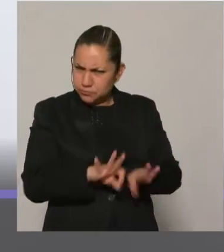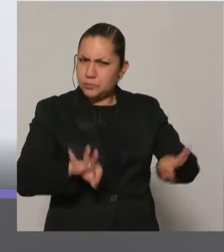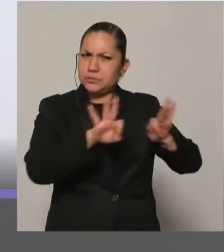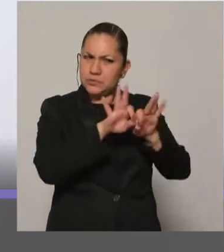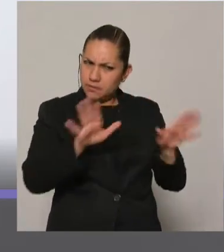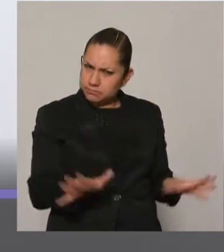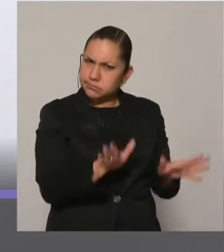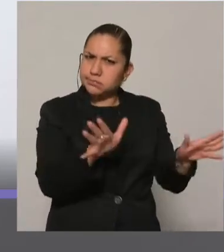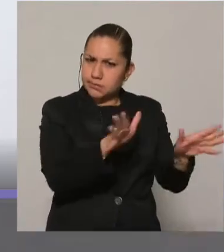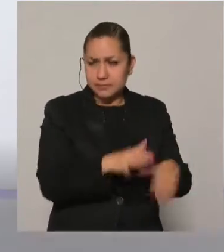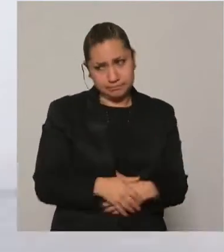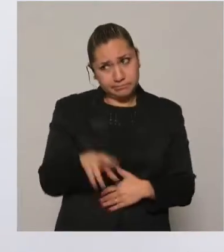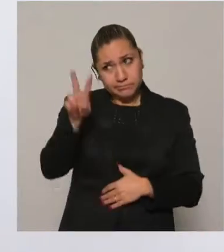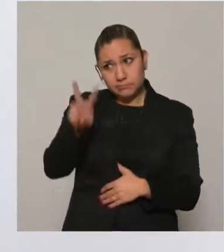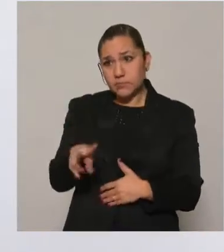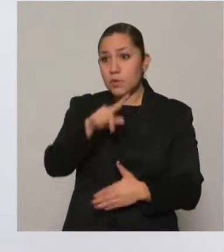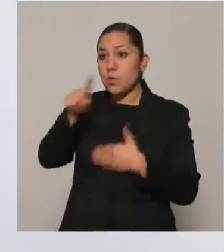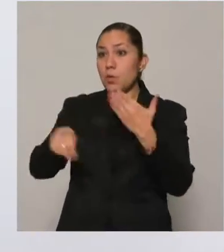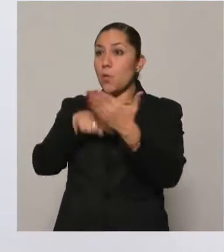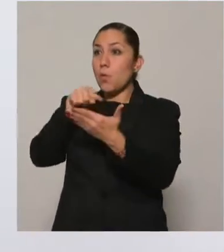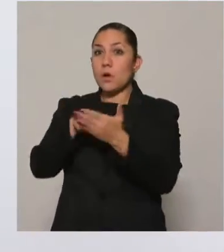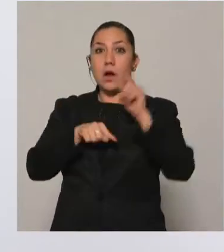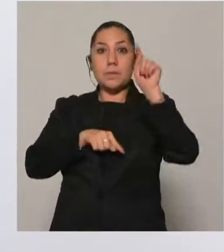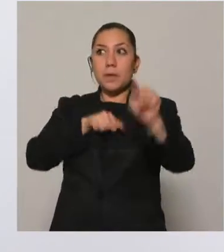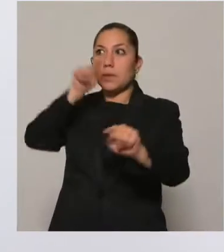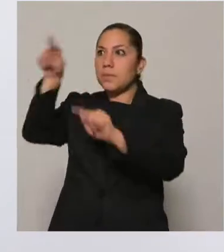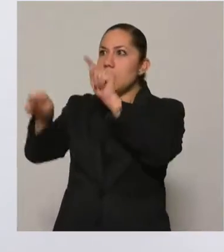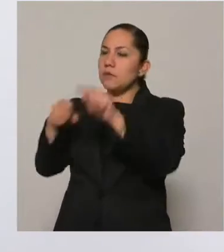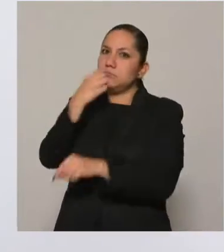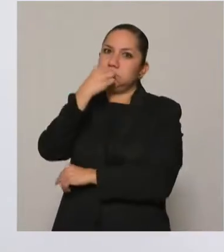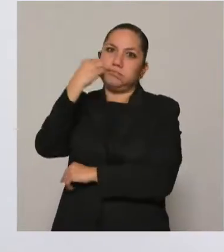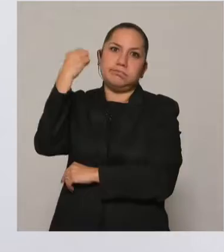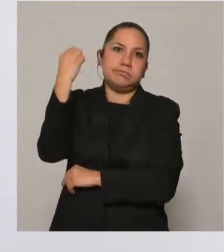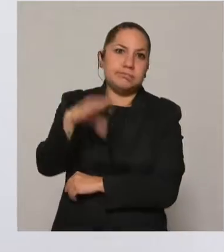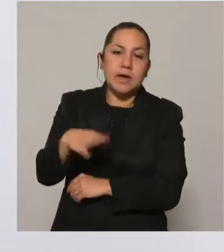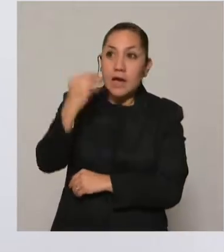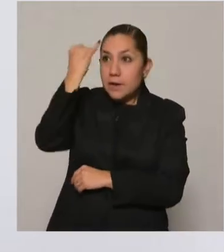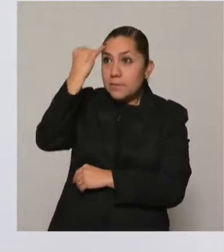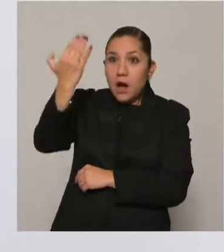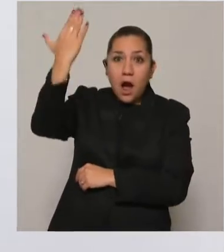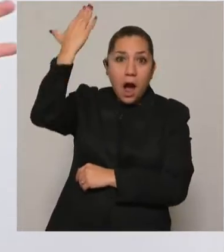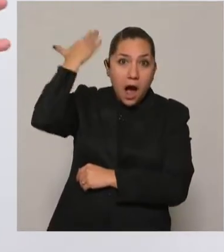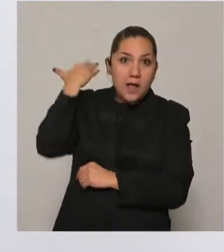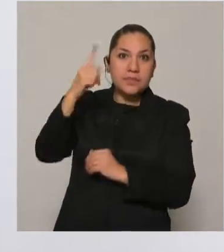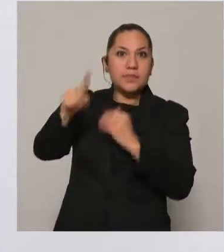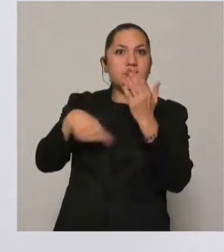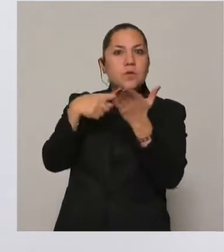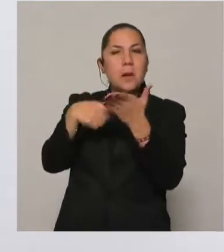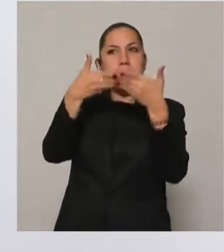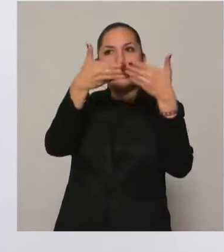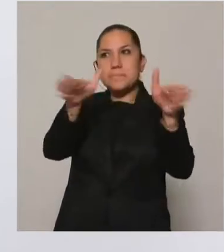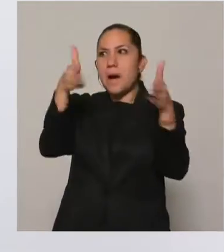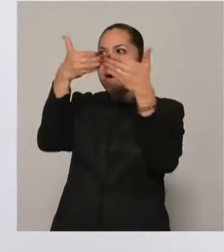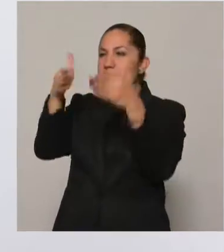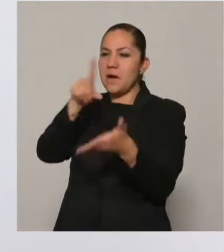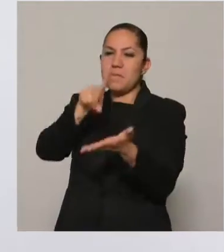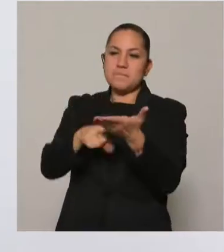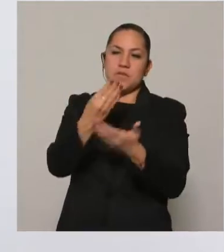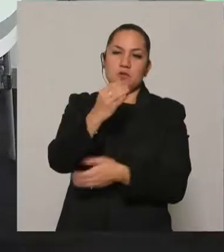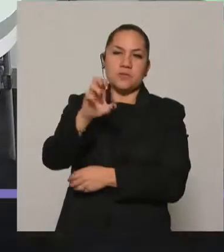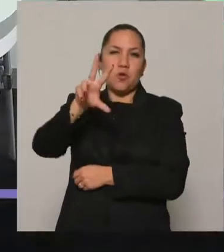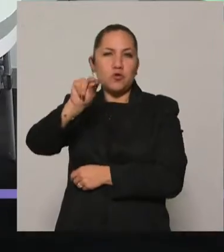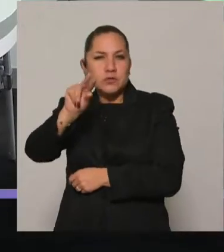existen, y bueno, sería impresionante volverlos a ver todos abiertos, así como en los años 80, 90, que estaban abiertos. En